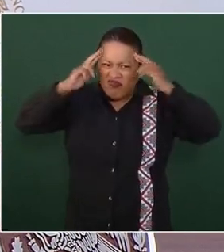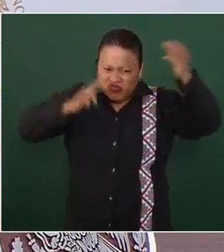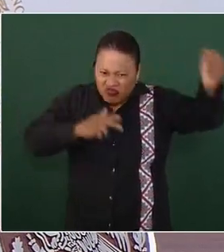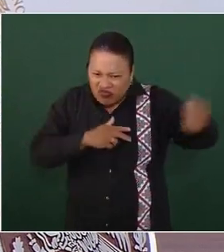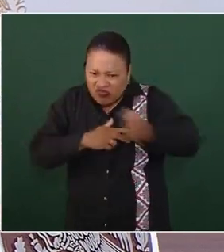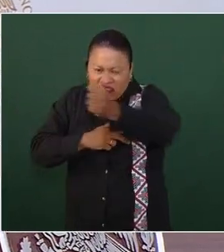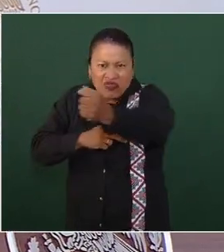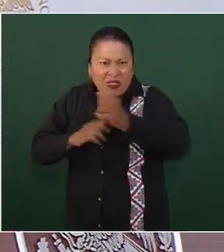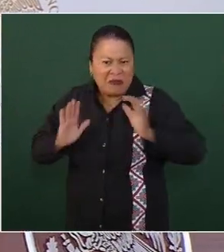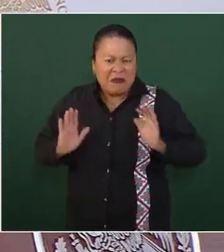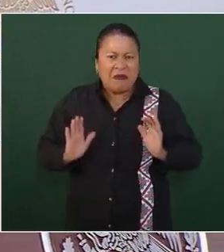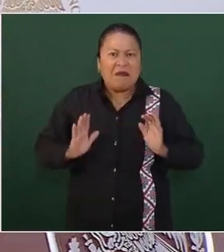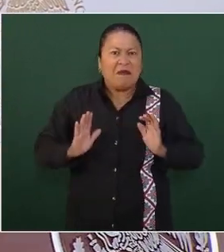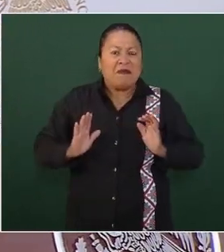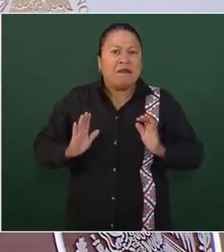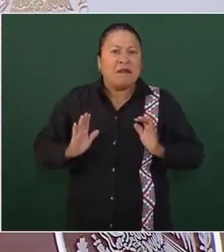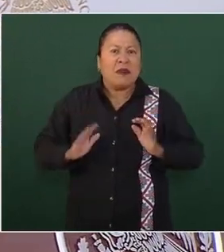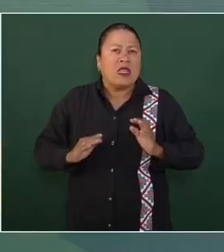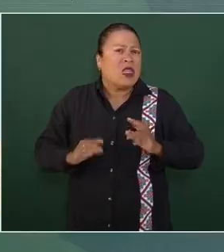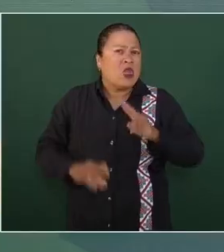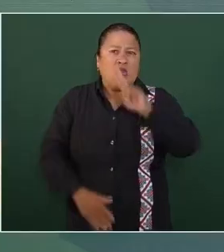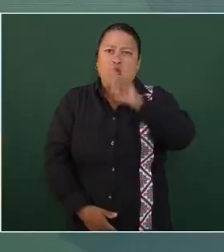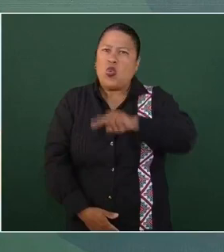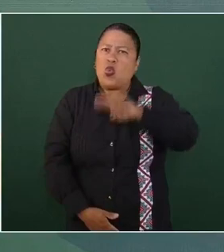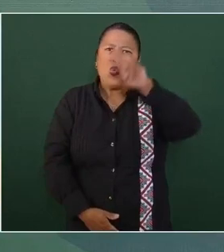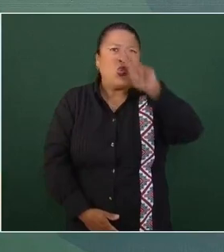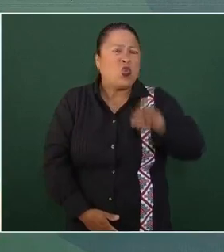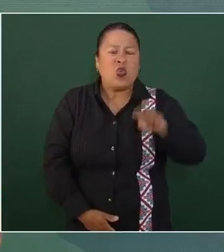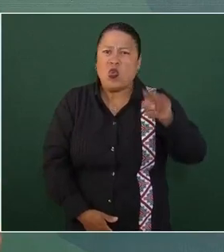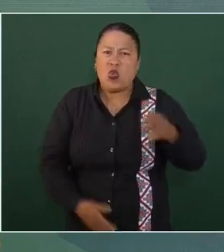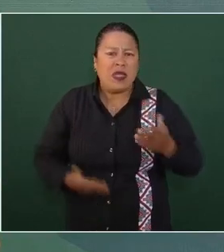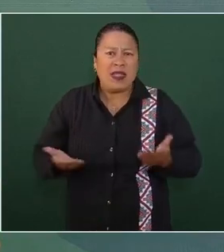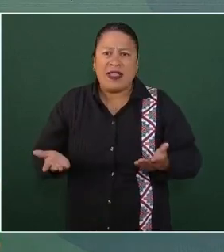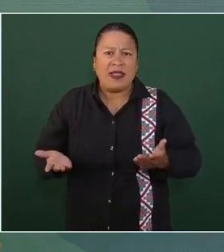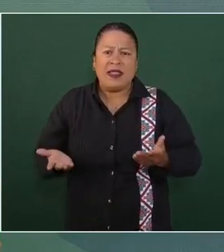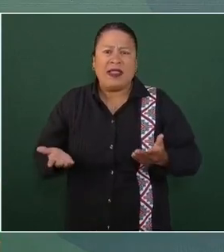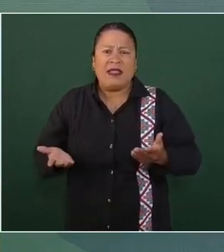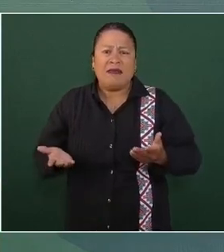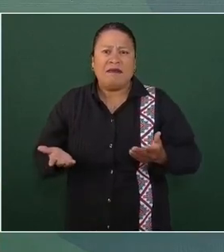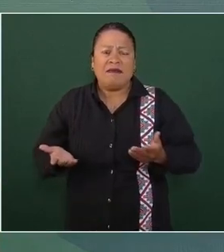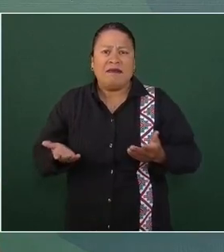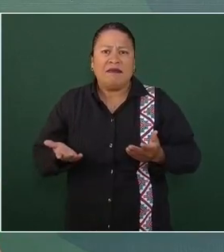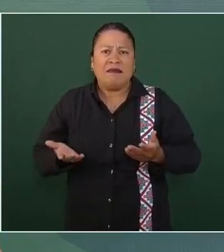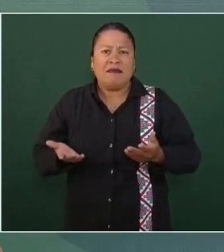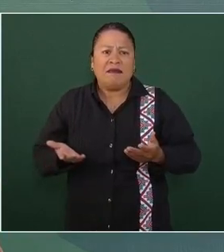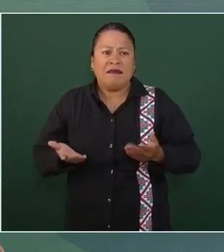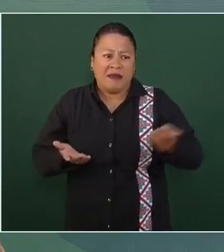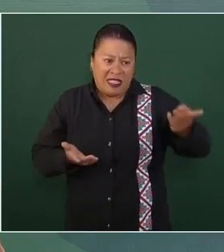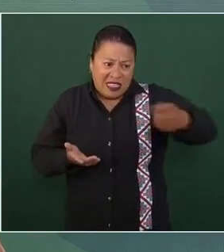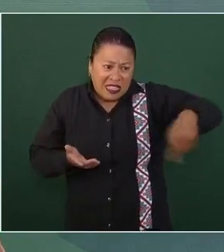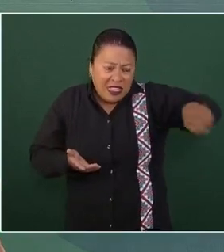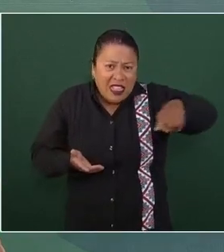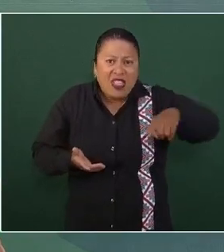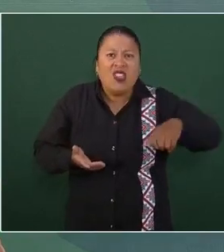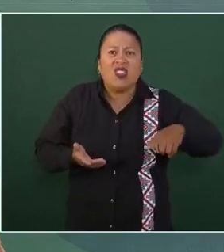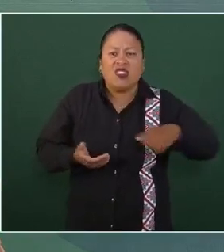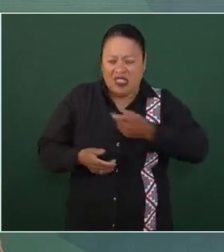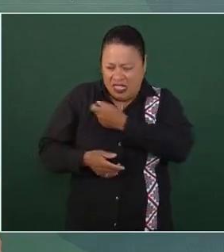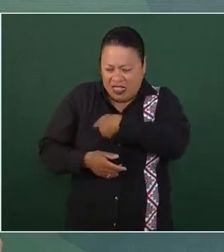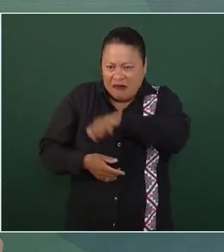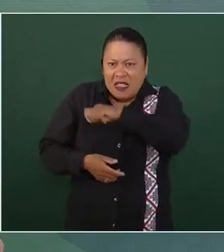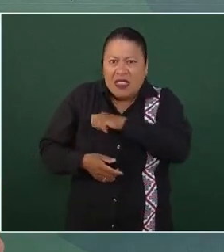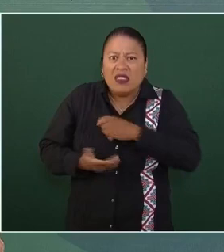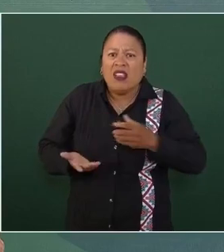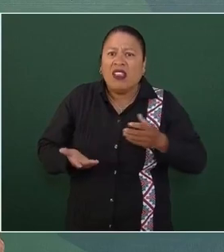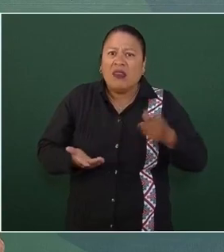siquiera tuvieron la delicadeza los monarcas españoles